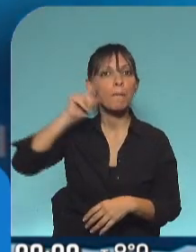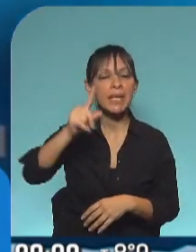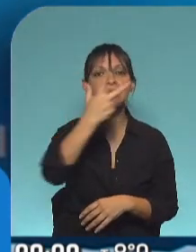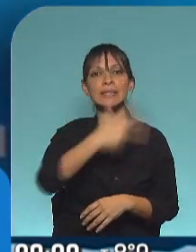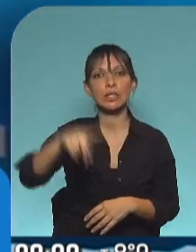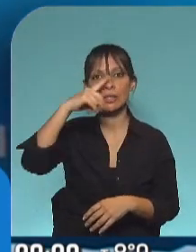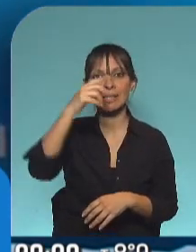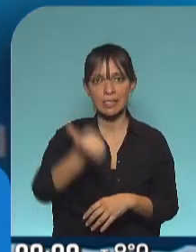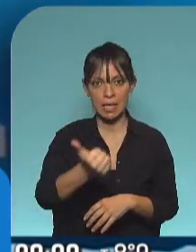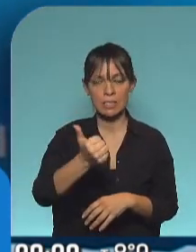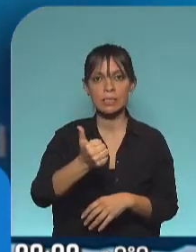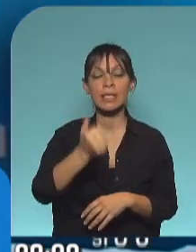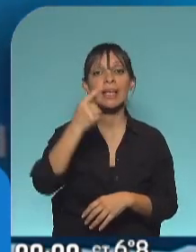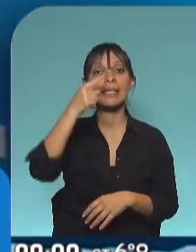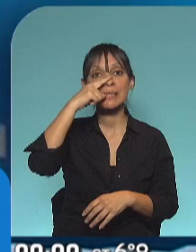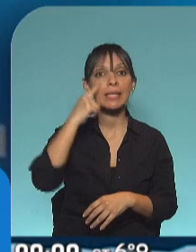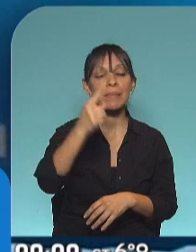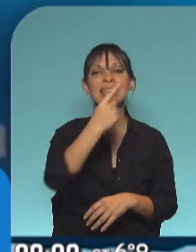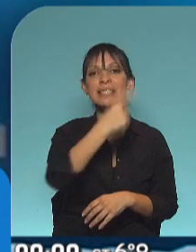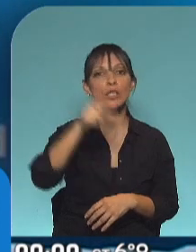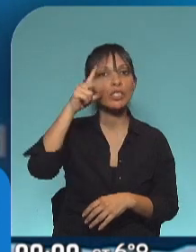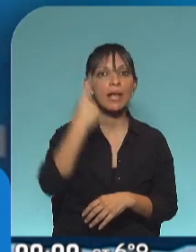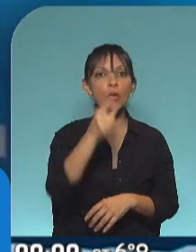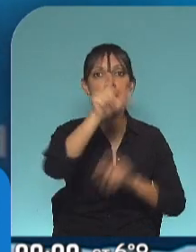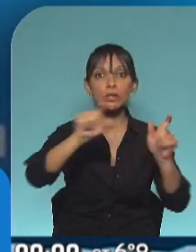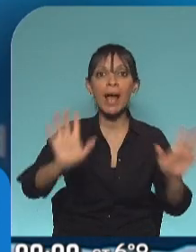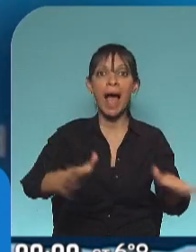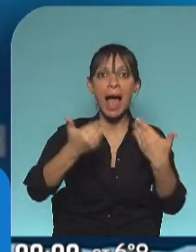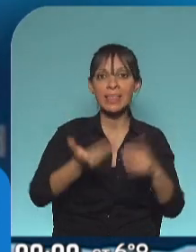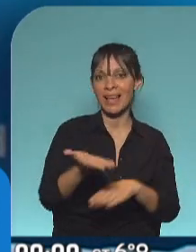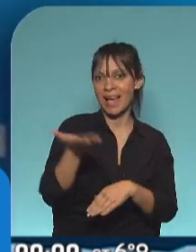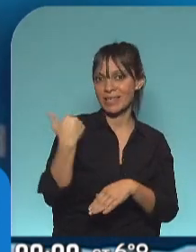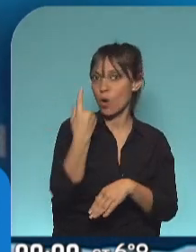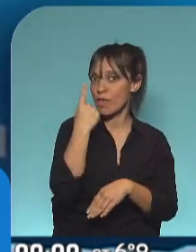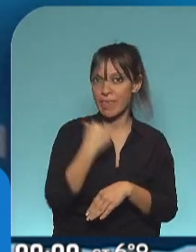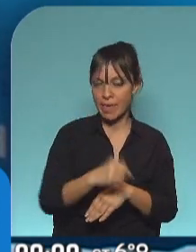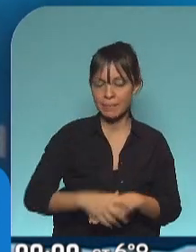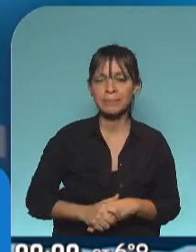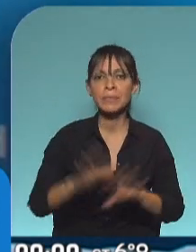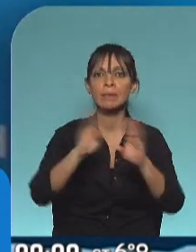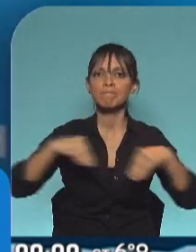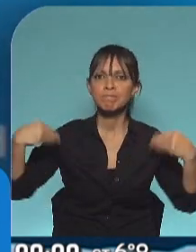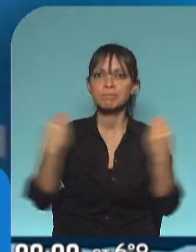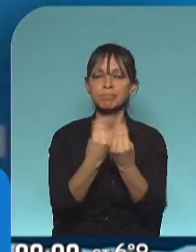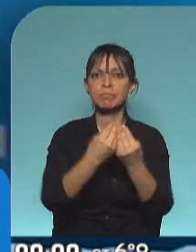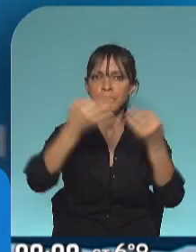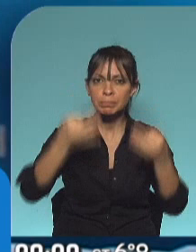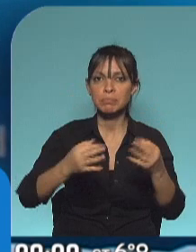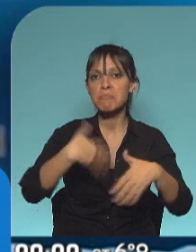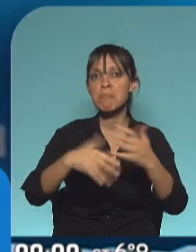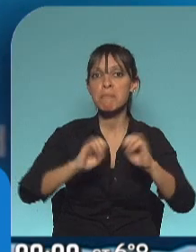308.376. 7.181 altas fueron otorgadas en el día de ayer y representa el total de recuperados el